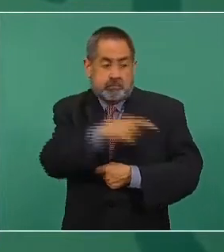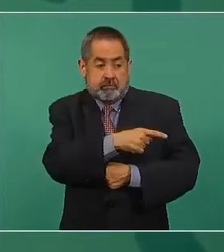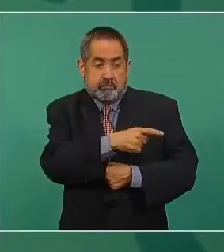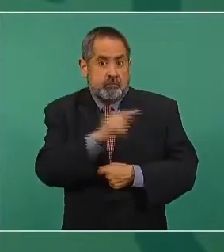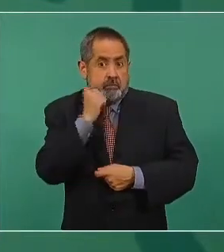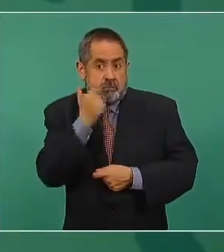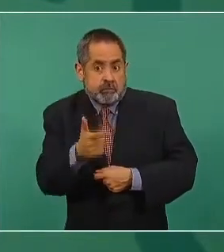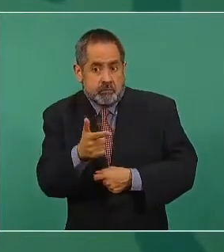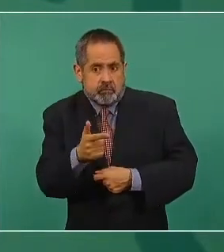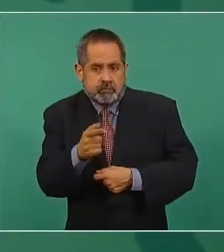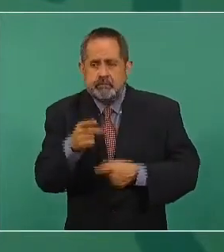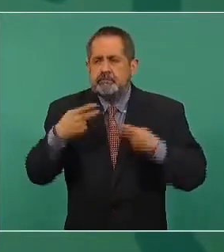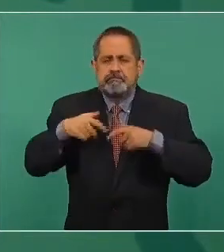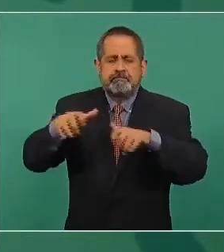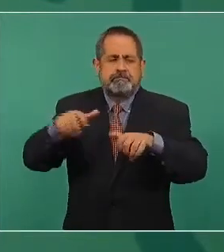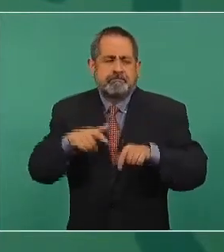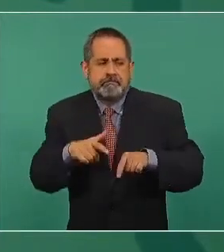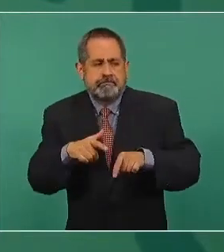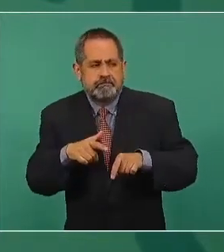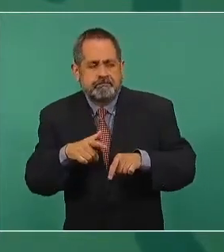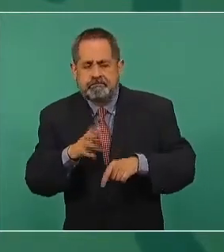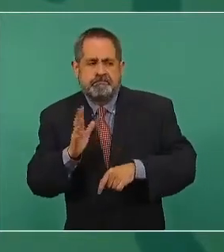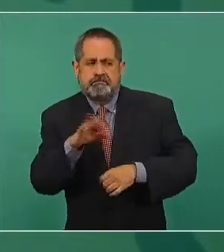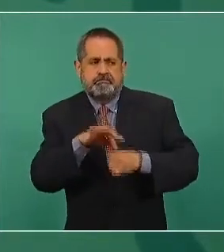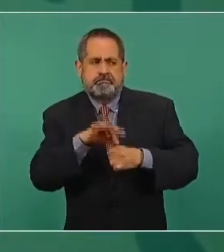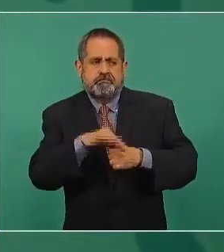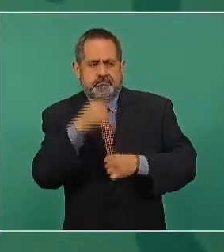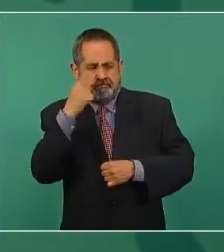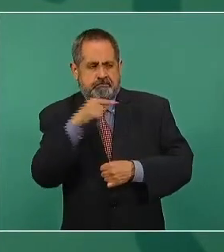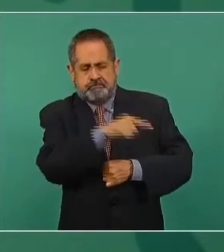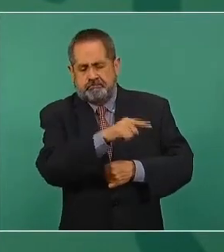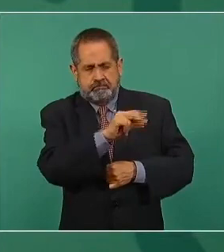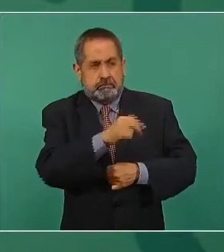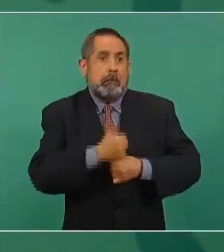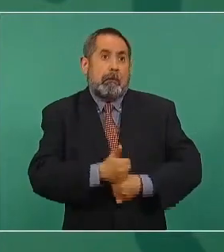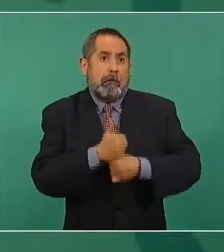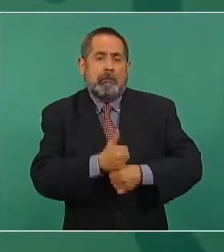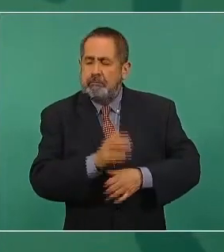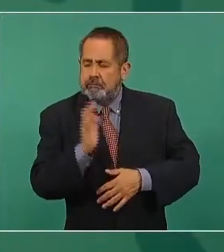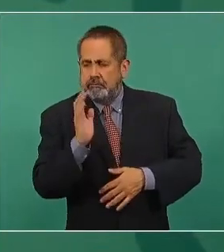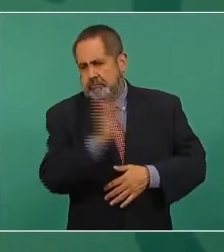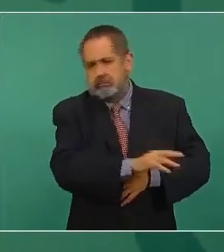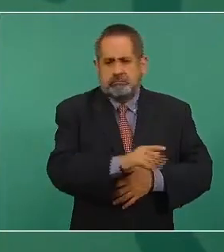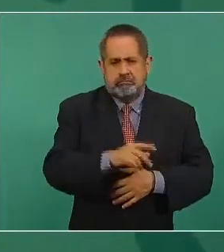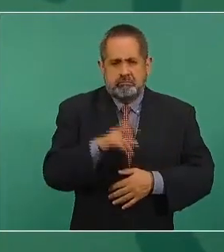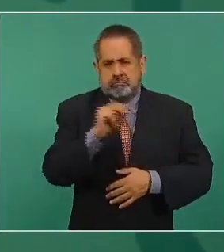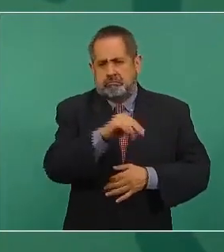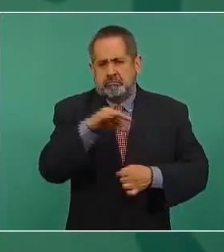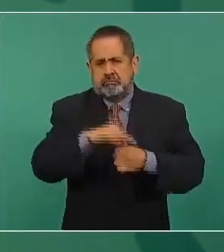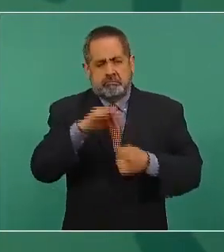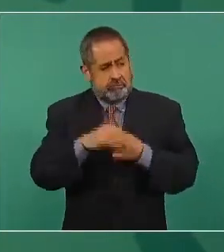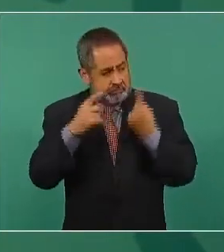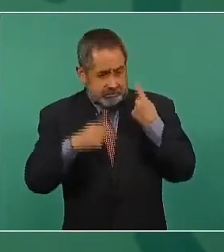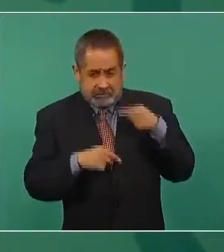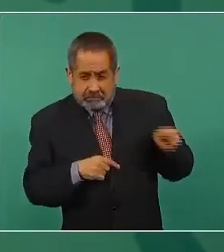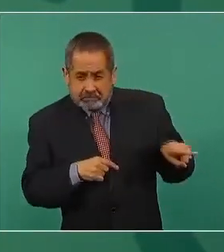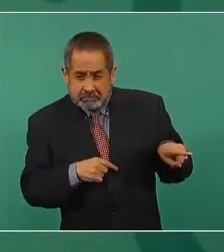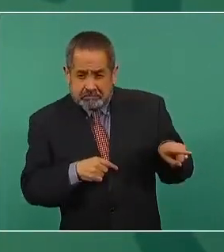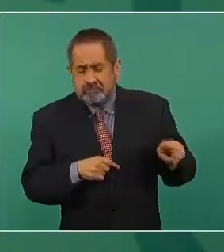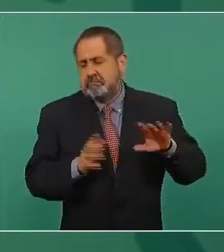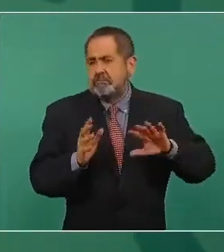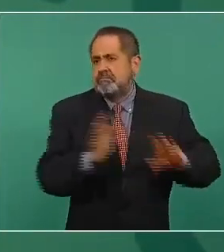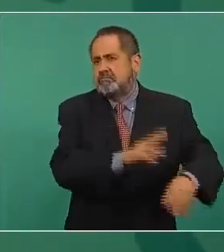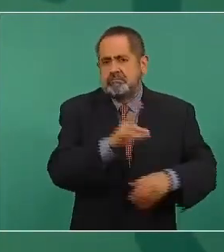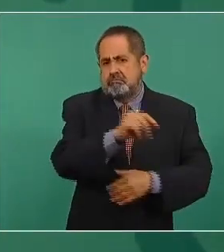pueblo no es masoquista, no va a votar en